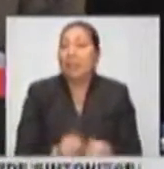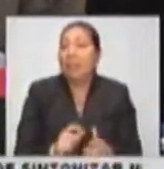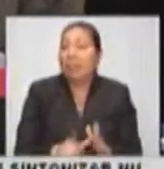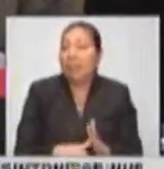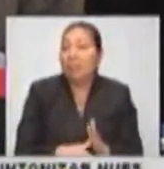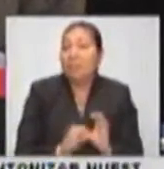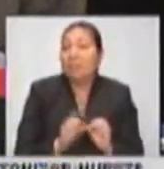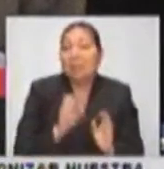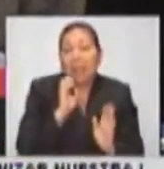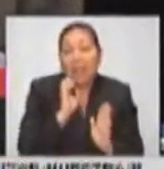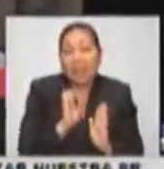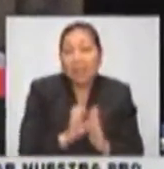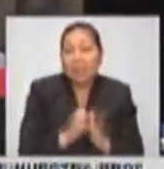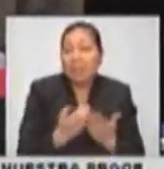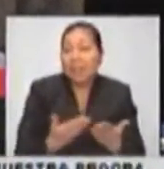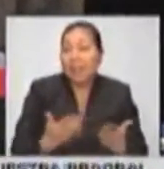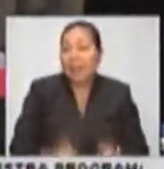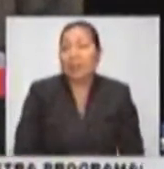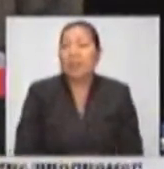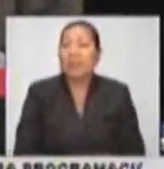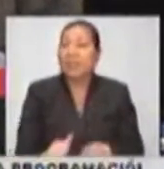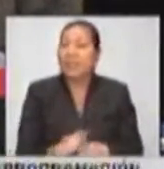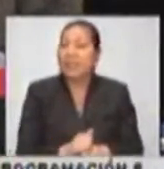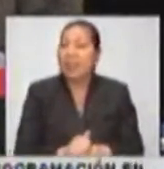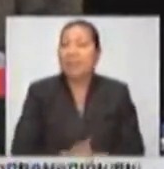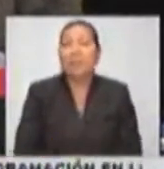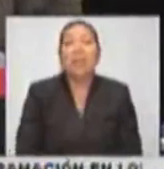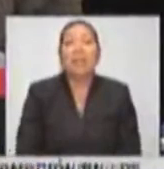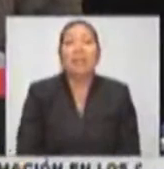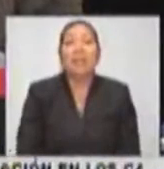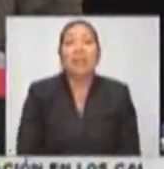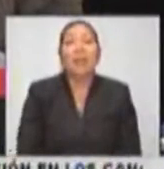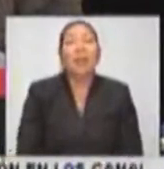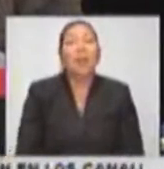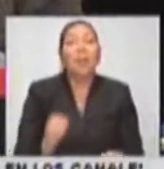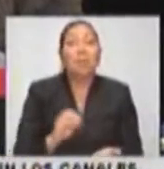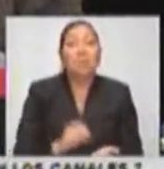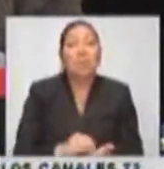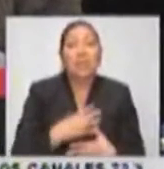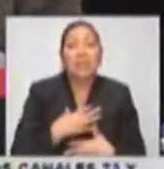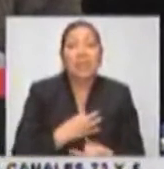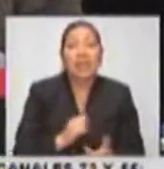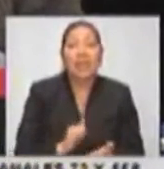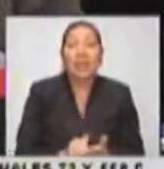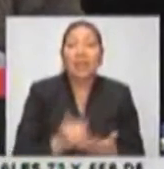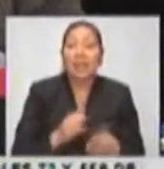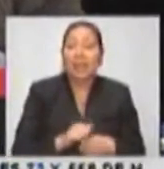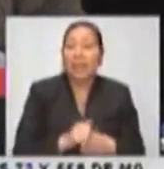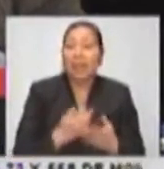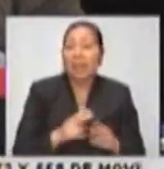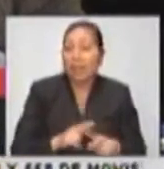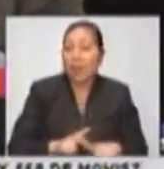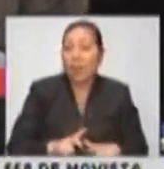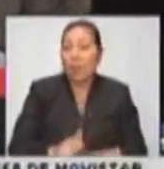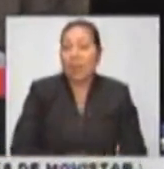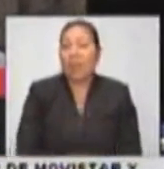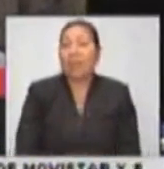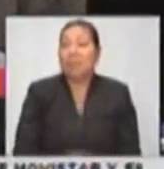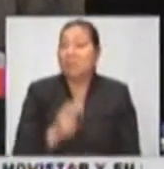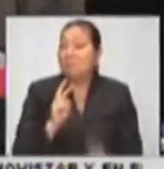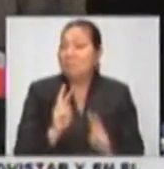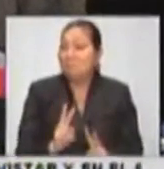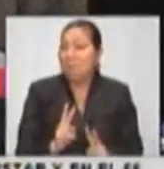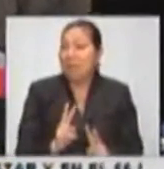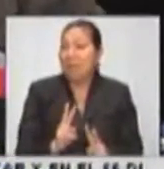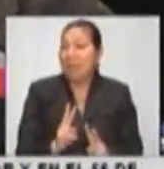si quieren, ejemplos de esas cosas prácticos, ¿no es cierto? Creo que los más interesantes son los que están aplicados en el territorio. Si ustedes ven